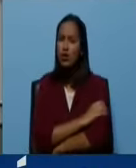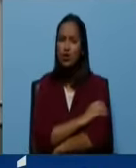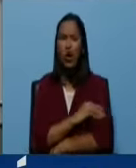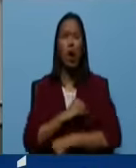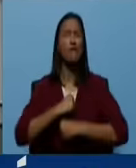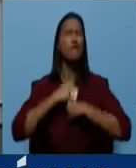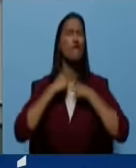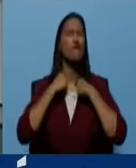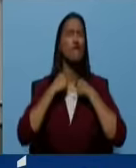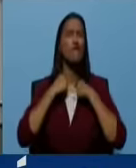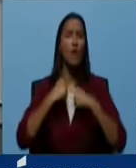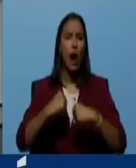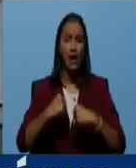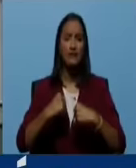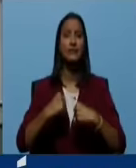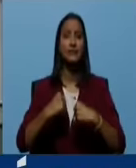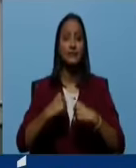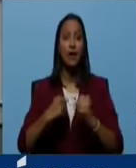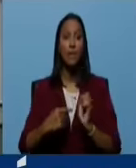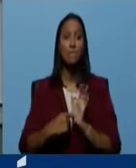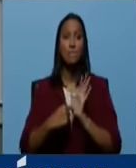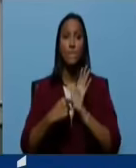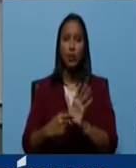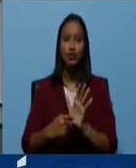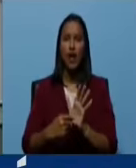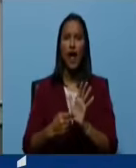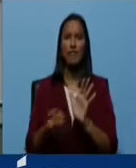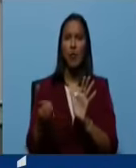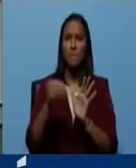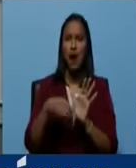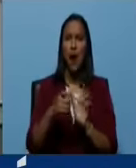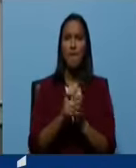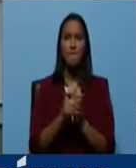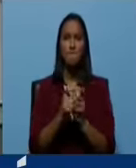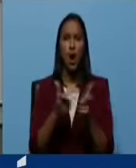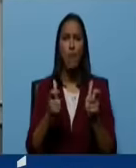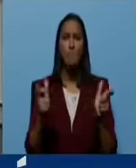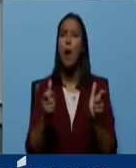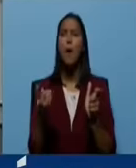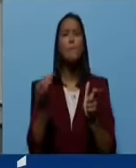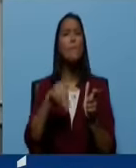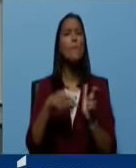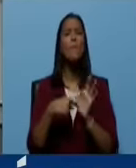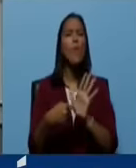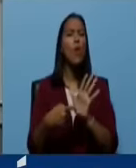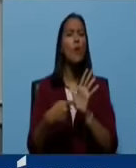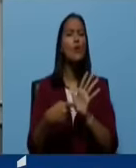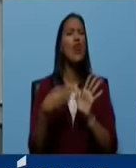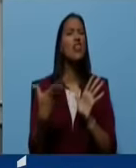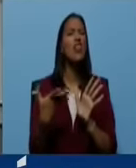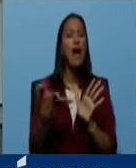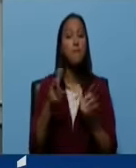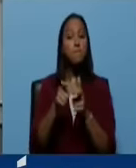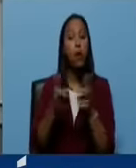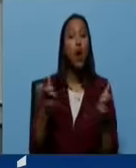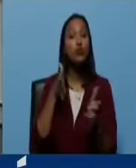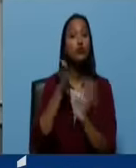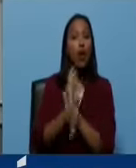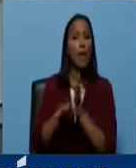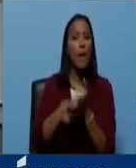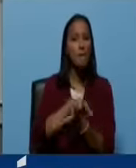venido escalando cada día más en situaciones de violencia punitivas contra la nación